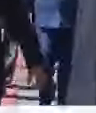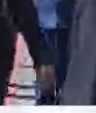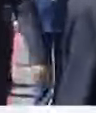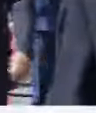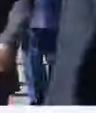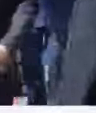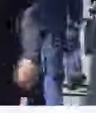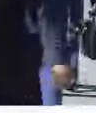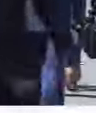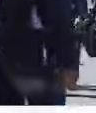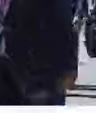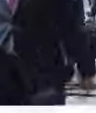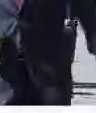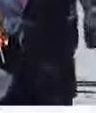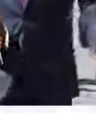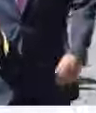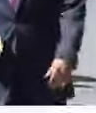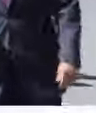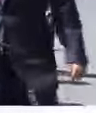ah